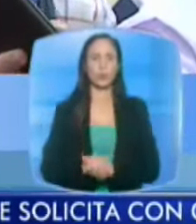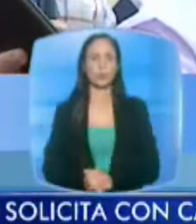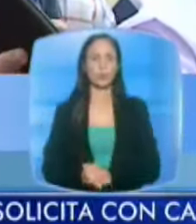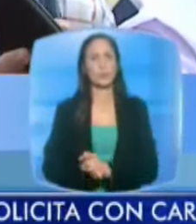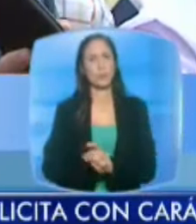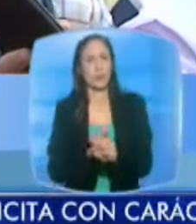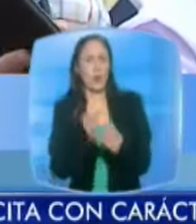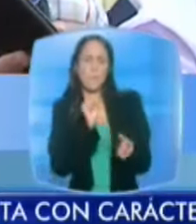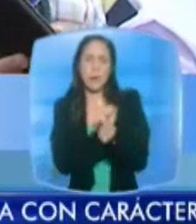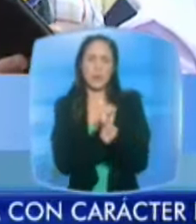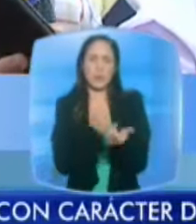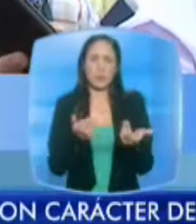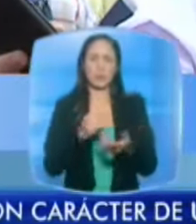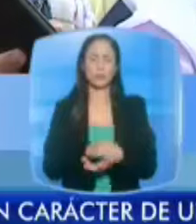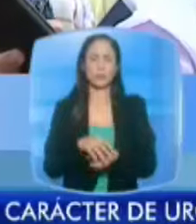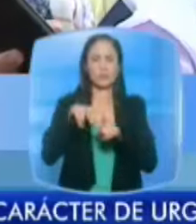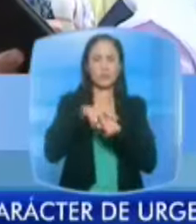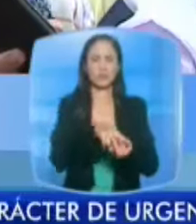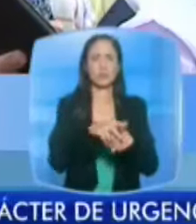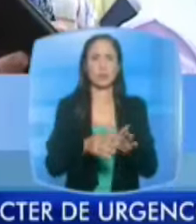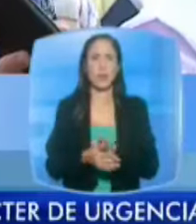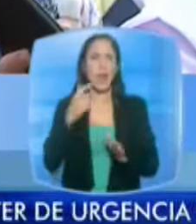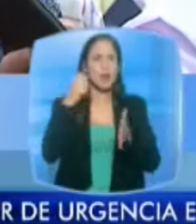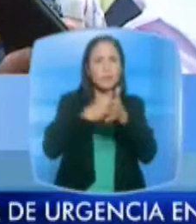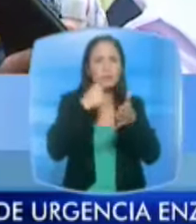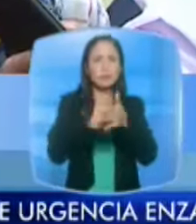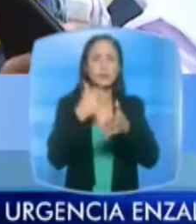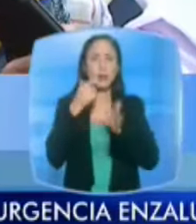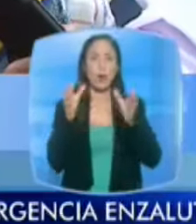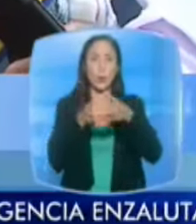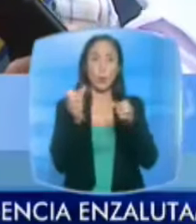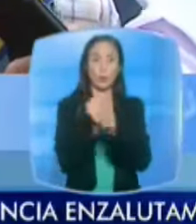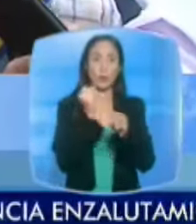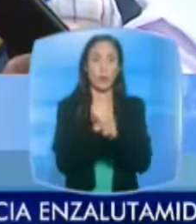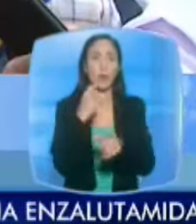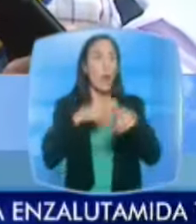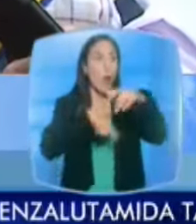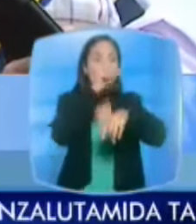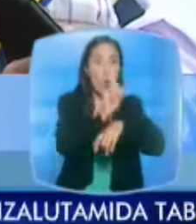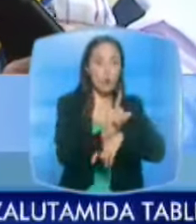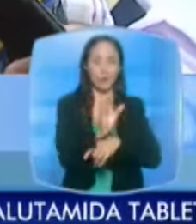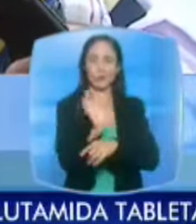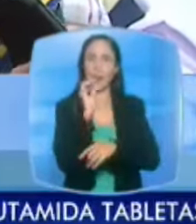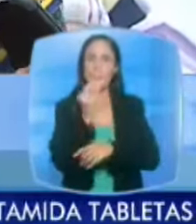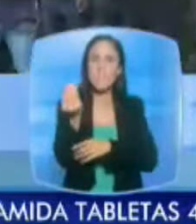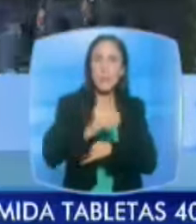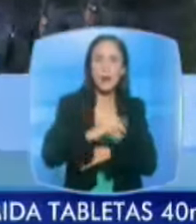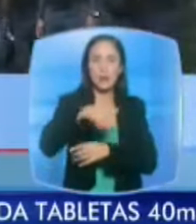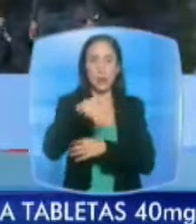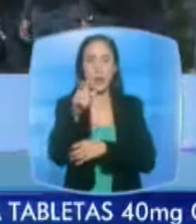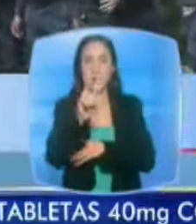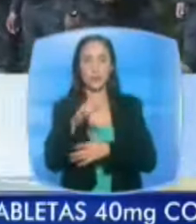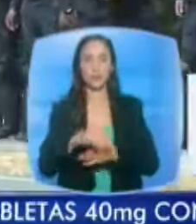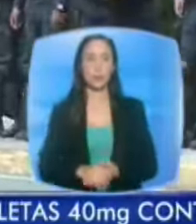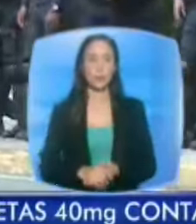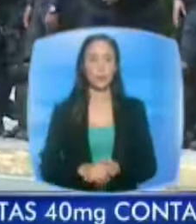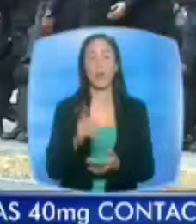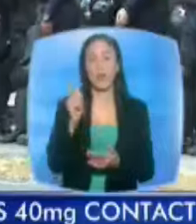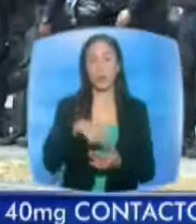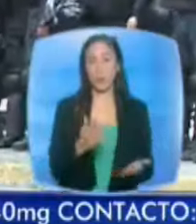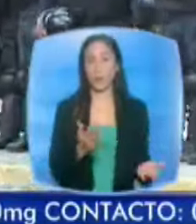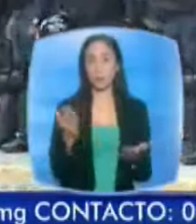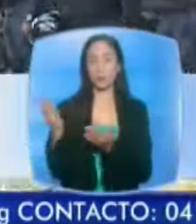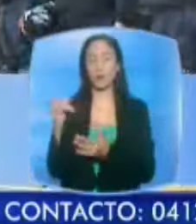Eso es una criminalización de la lucha laboral. No es el único caso, ha habido muchos casos en Venezuela. Paralelamente, en la